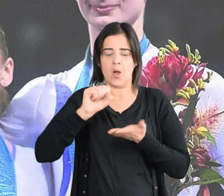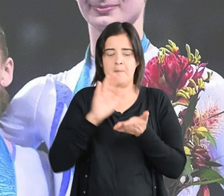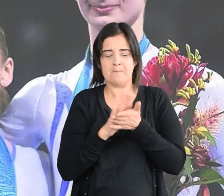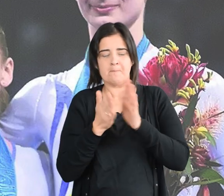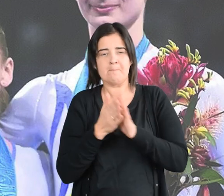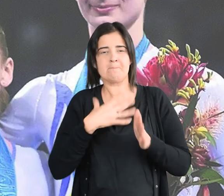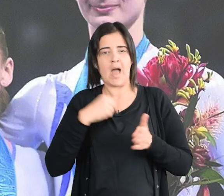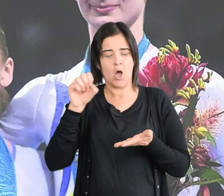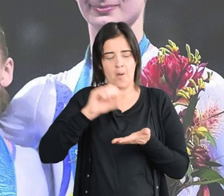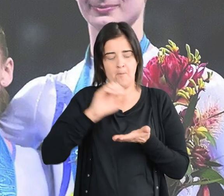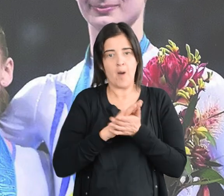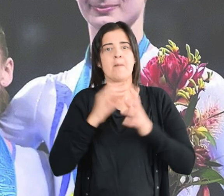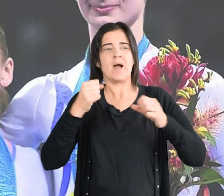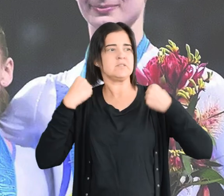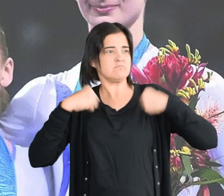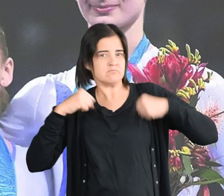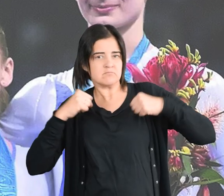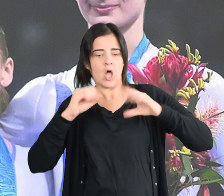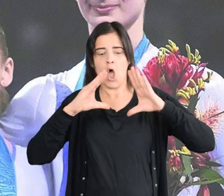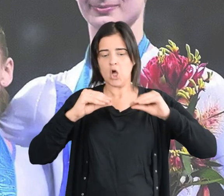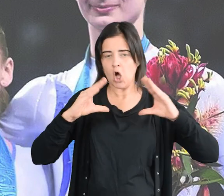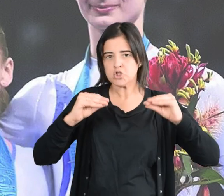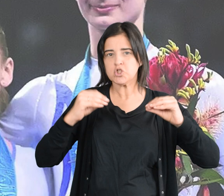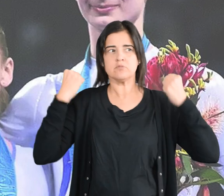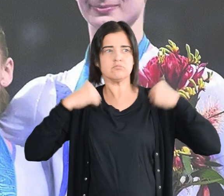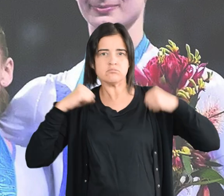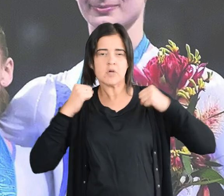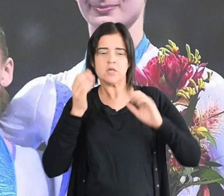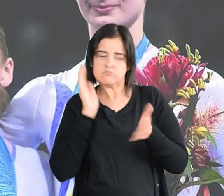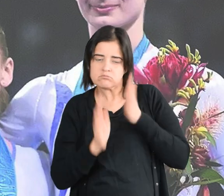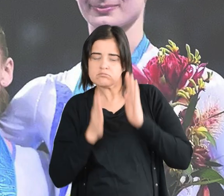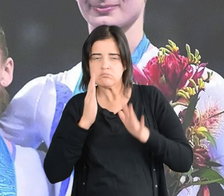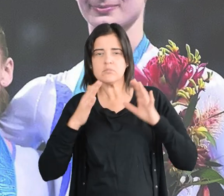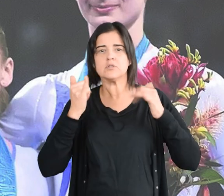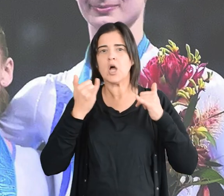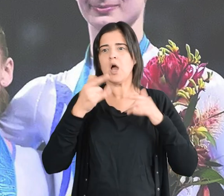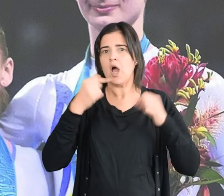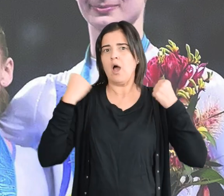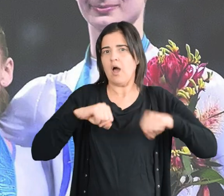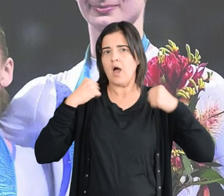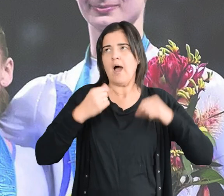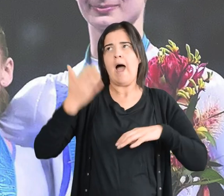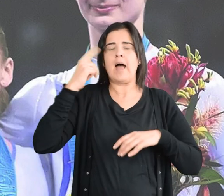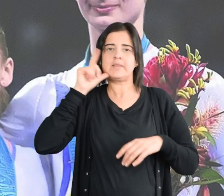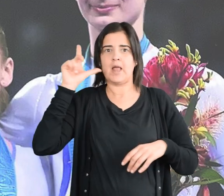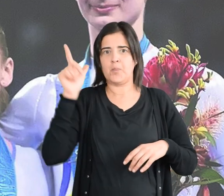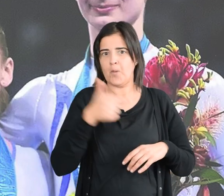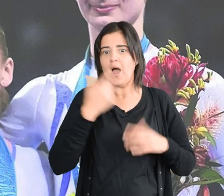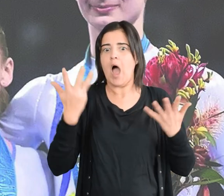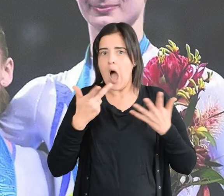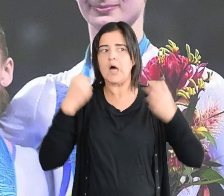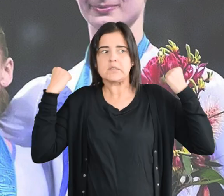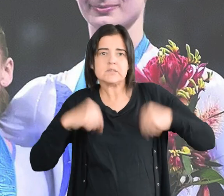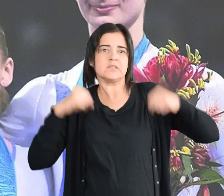polvo del magnesio los aparatos las colchonetas y con una exigencia desconocida hasta entonces para ella